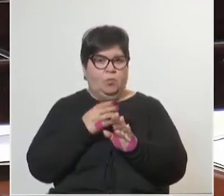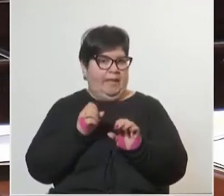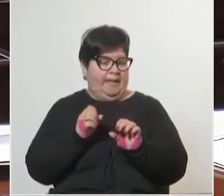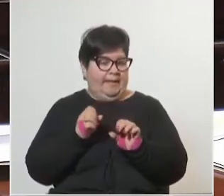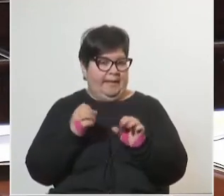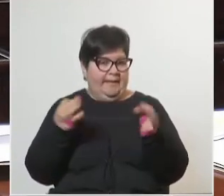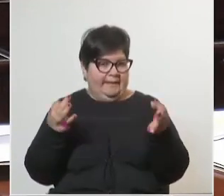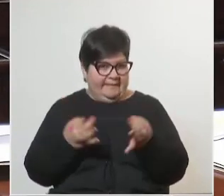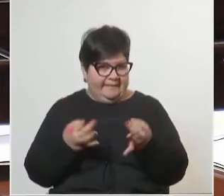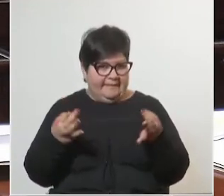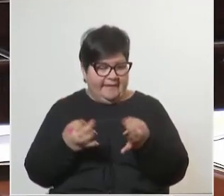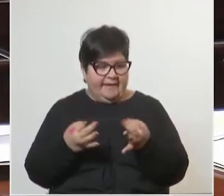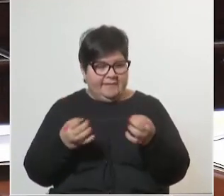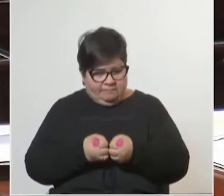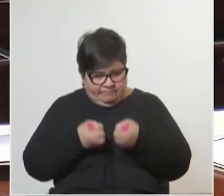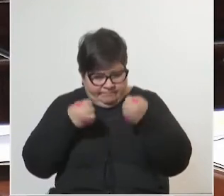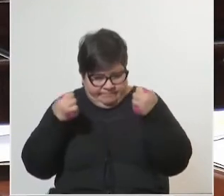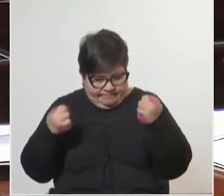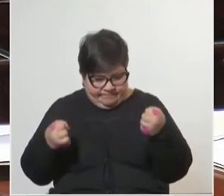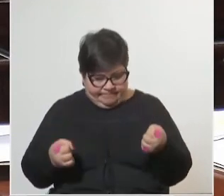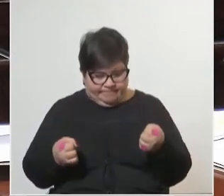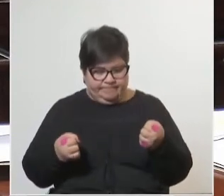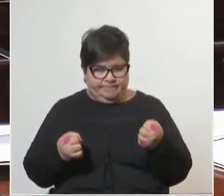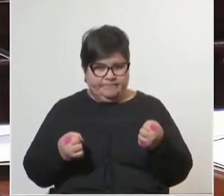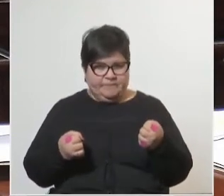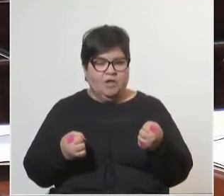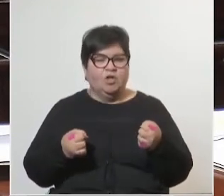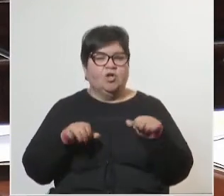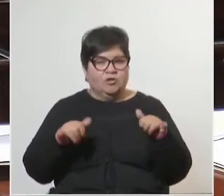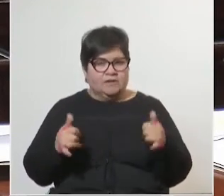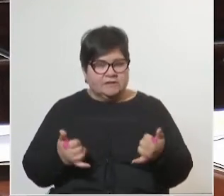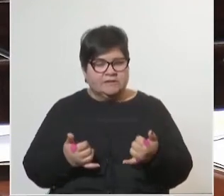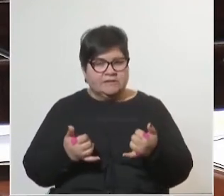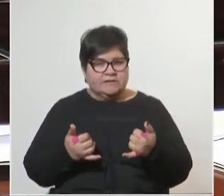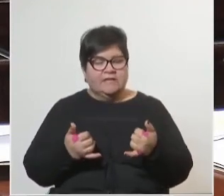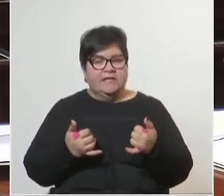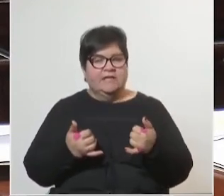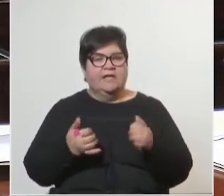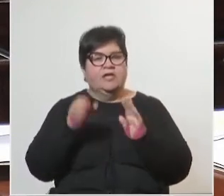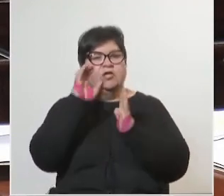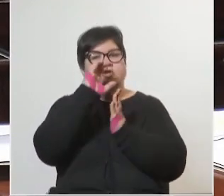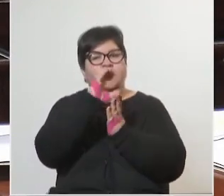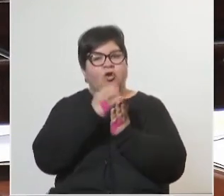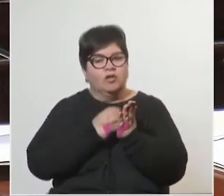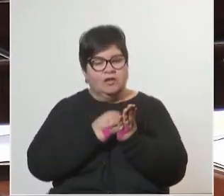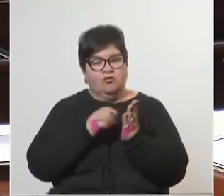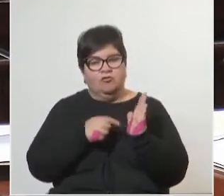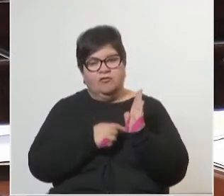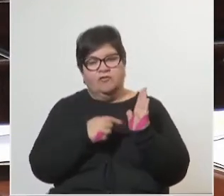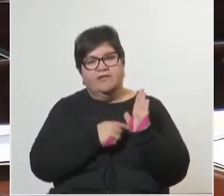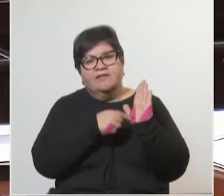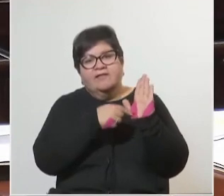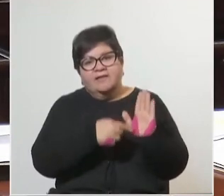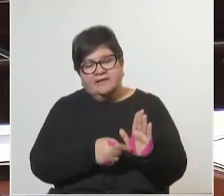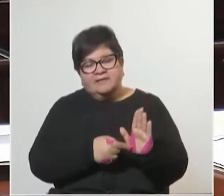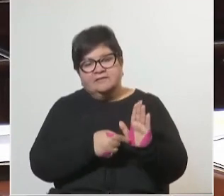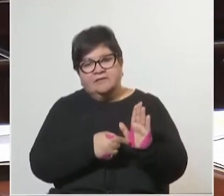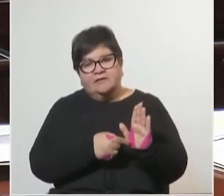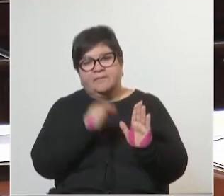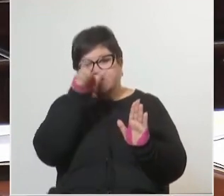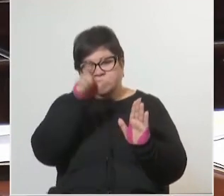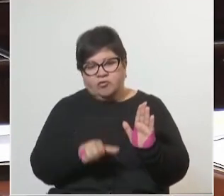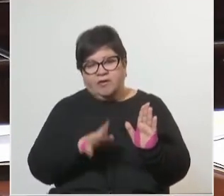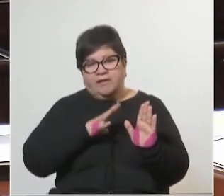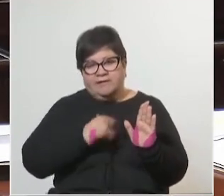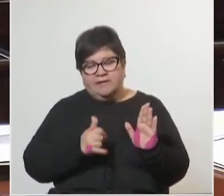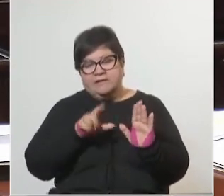extienda con un poco más de fuerza esto que ya dispone el Código a partir de los 70 años.